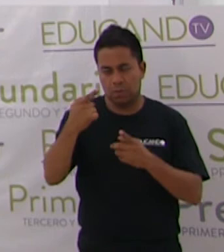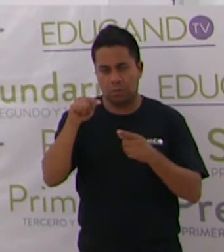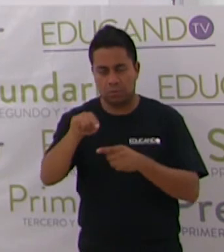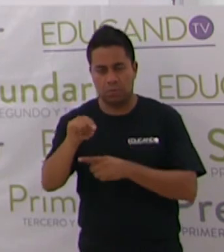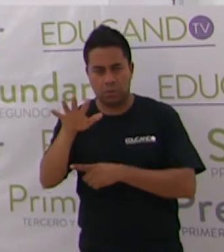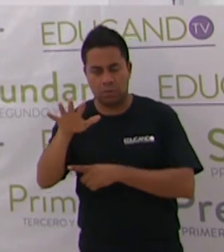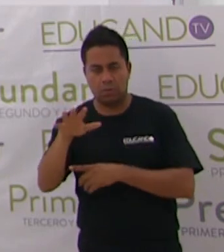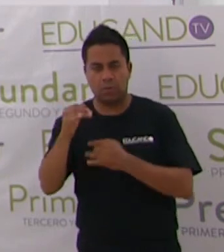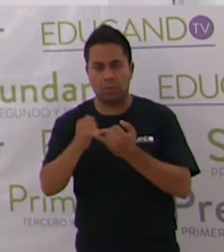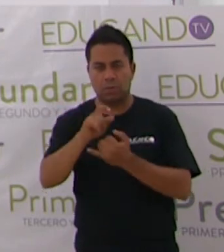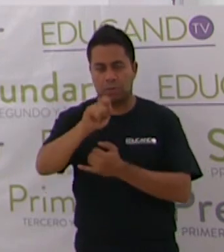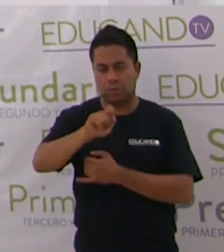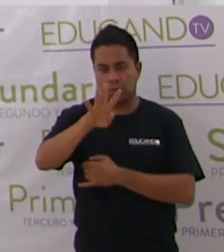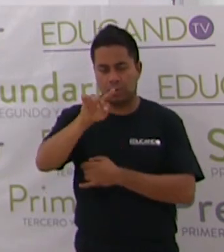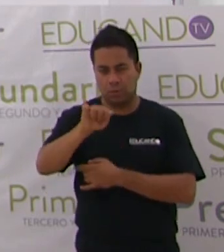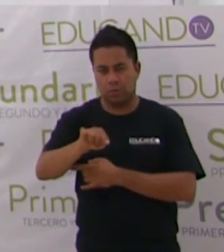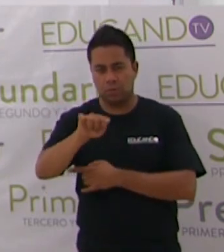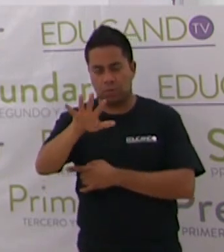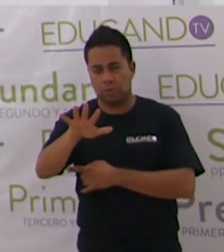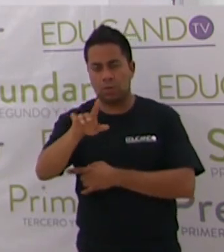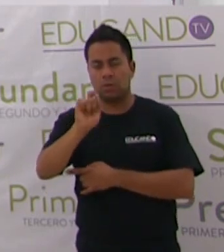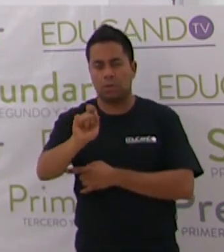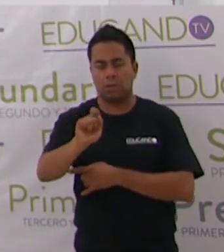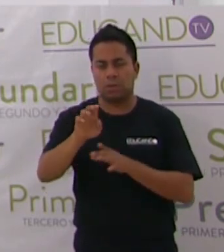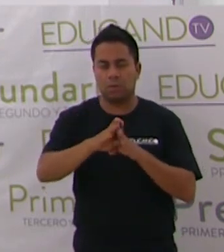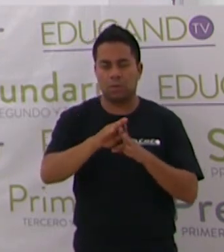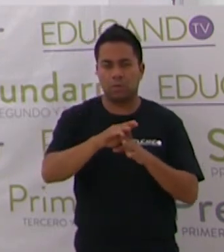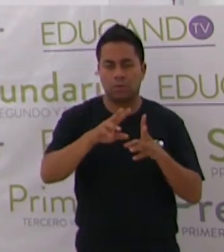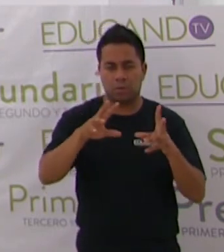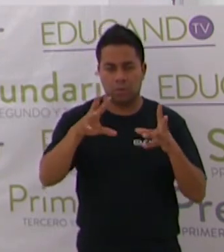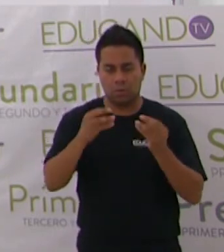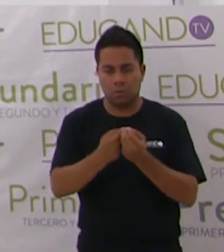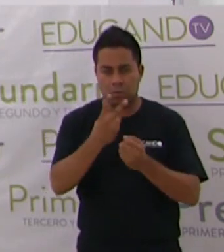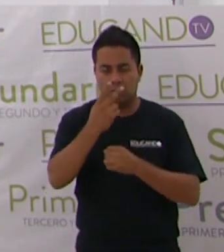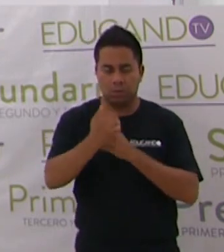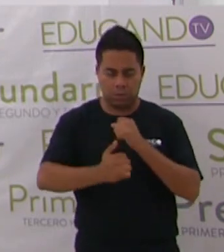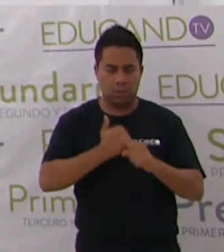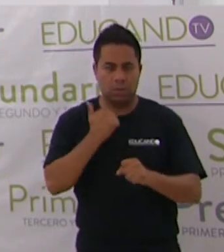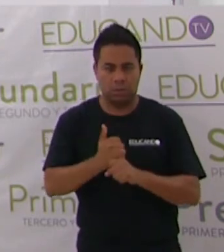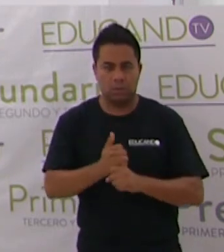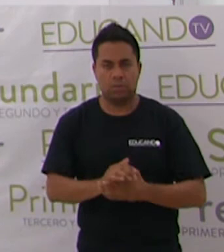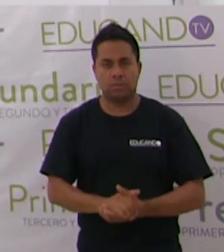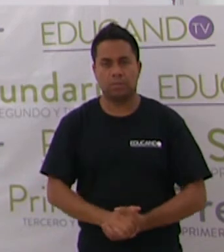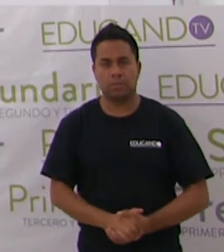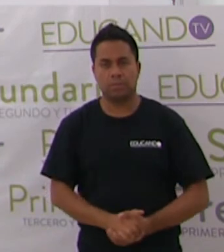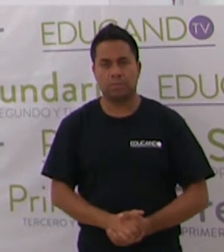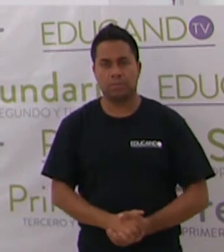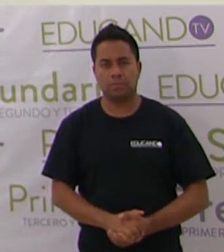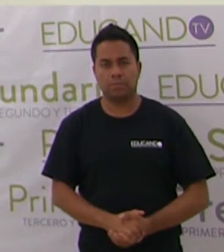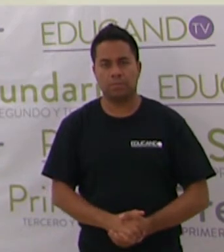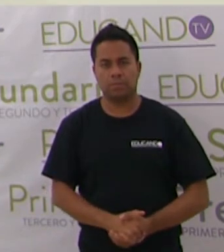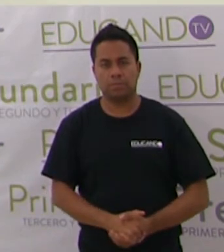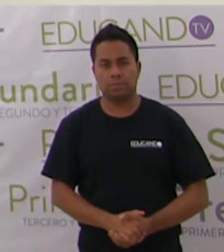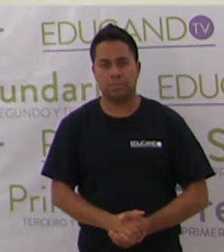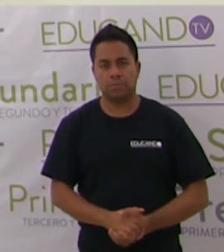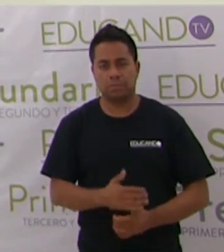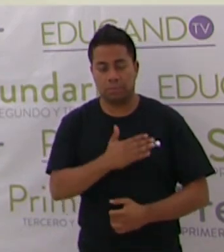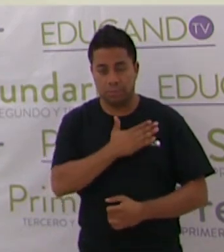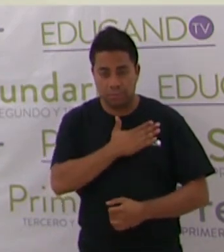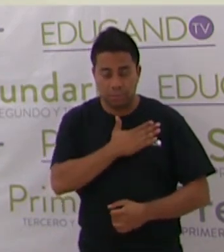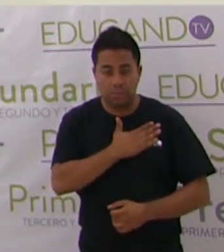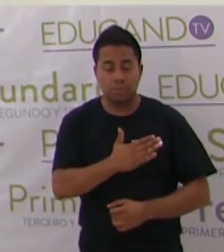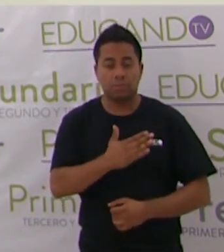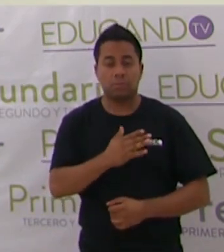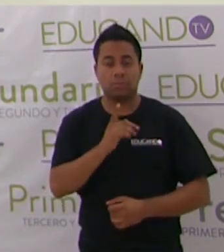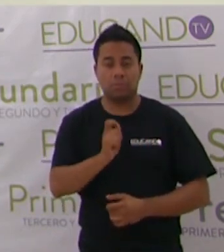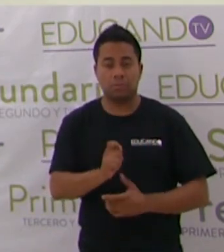12.5, 24.5 ha sido entre los dos años. Bueno, pues entonces,